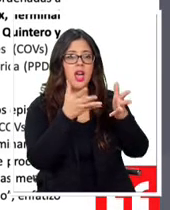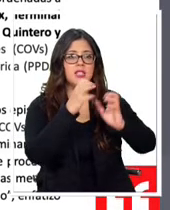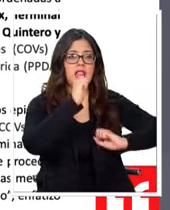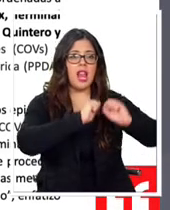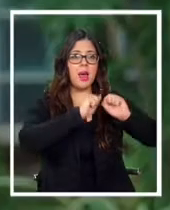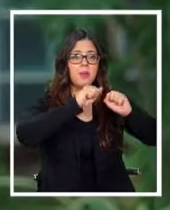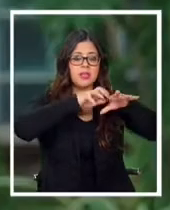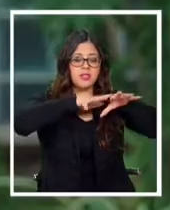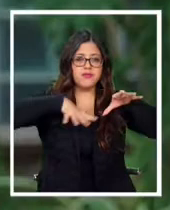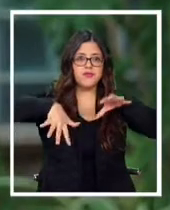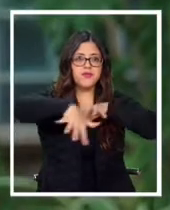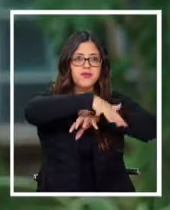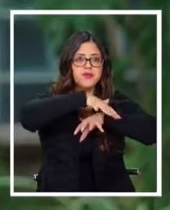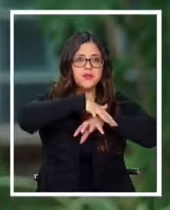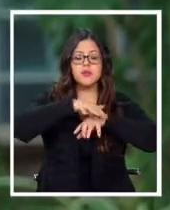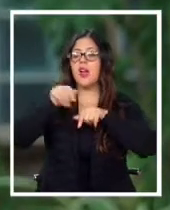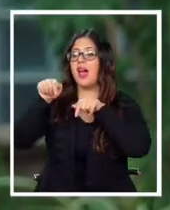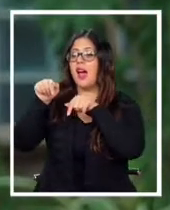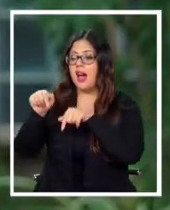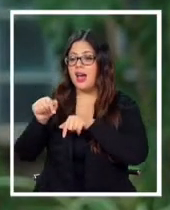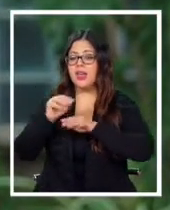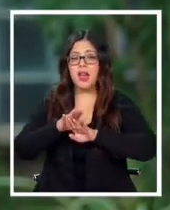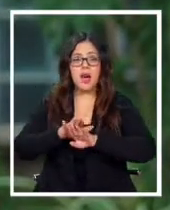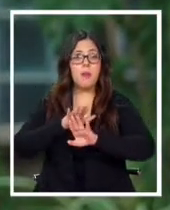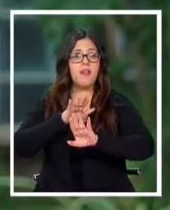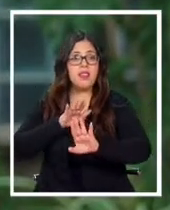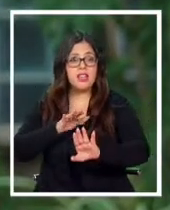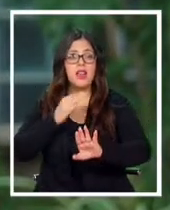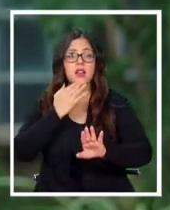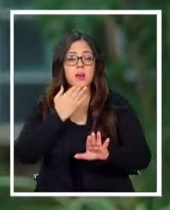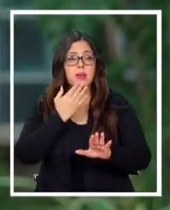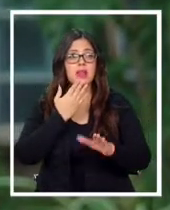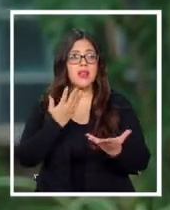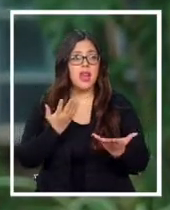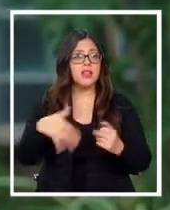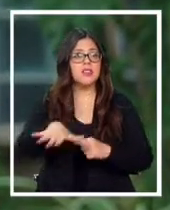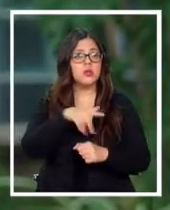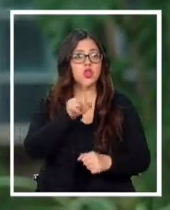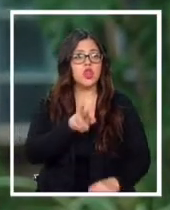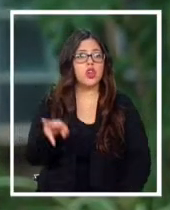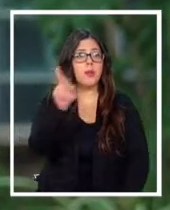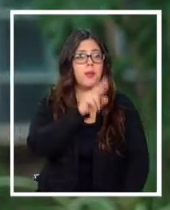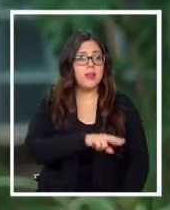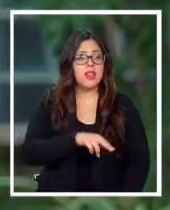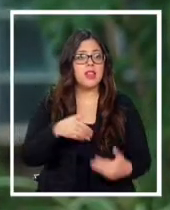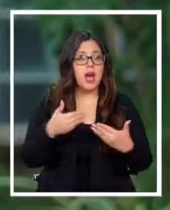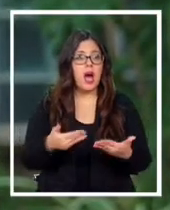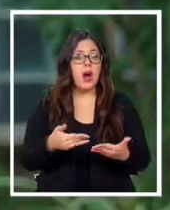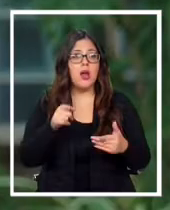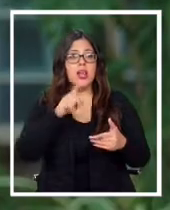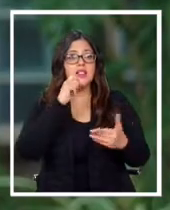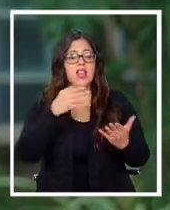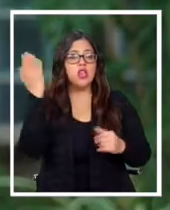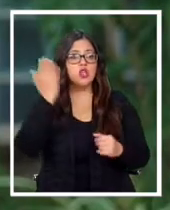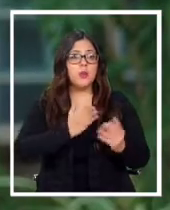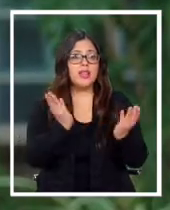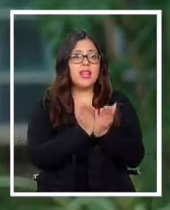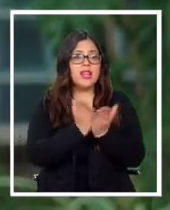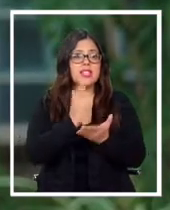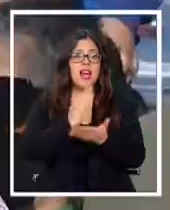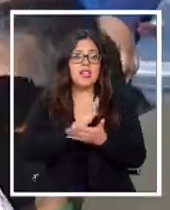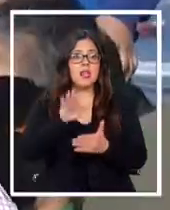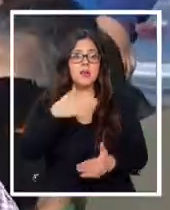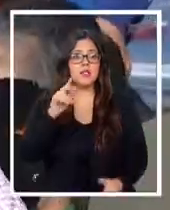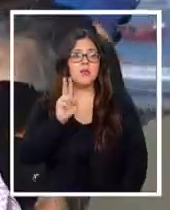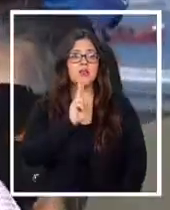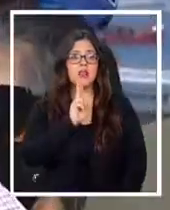industrial. Se acordó como medida preventiva también para que estas situaciones no se vuelvan a repetir durante estos días, suspender clases hasta el día